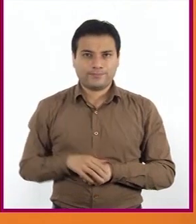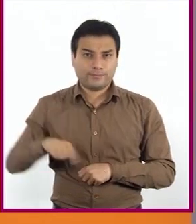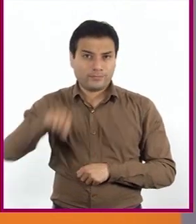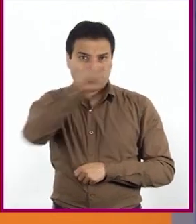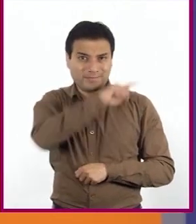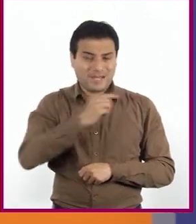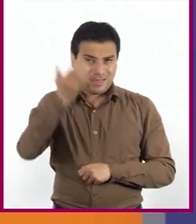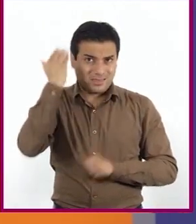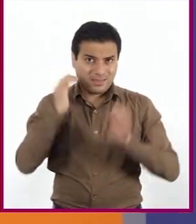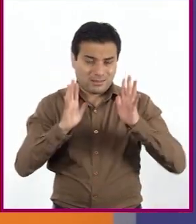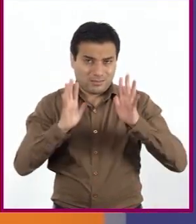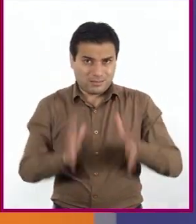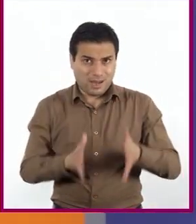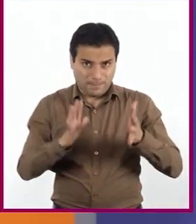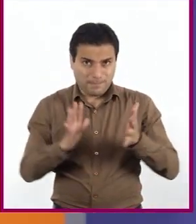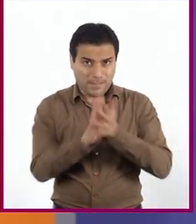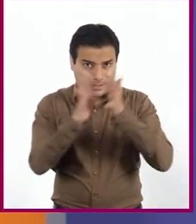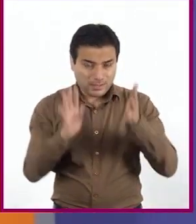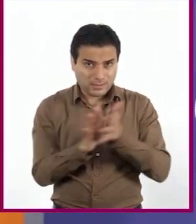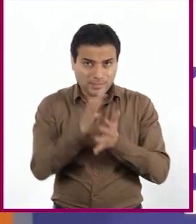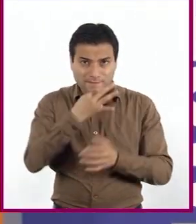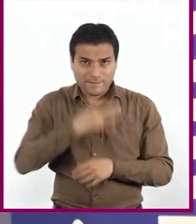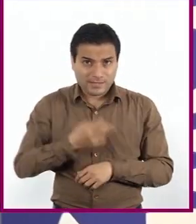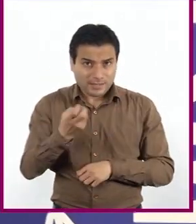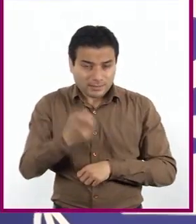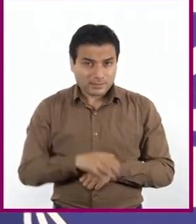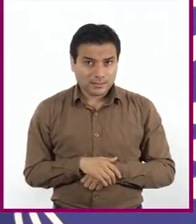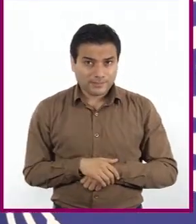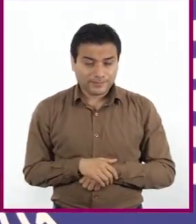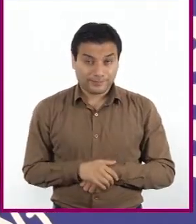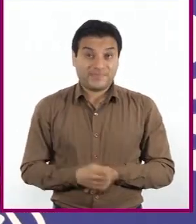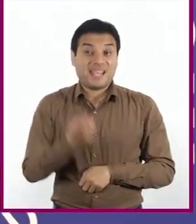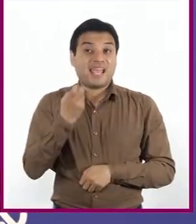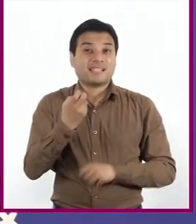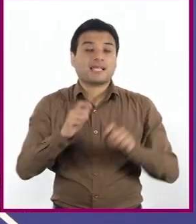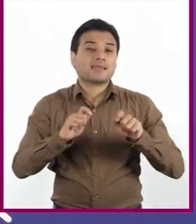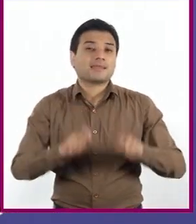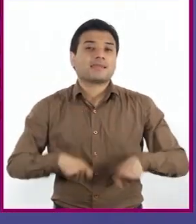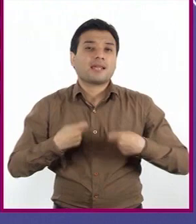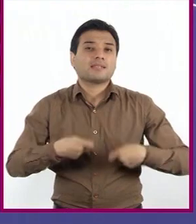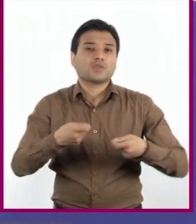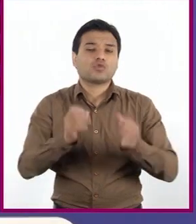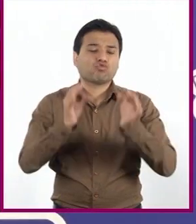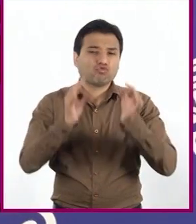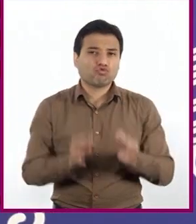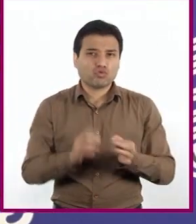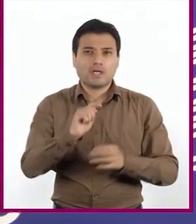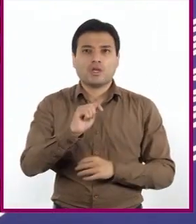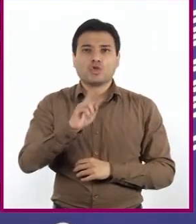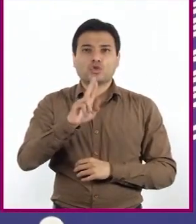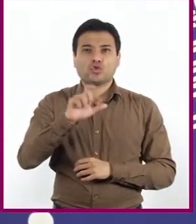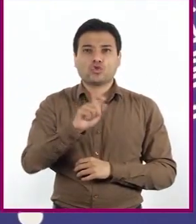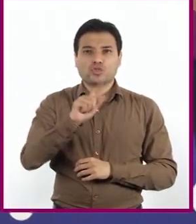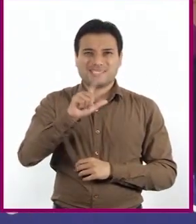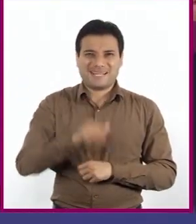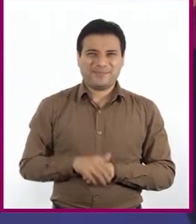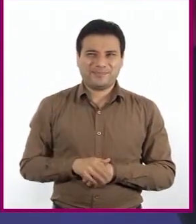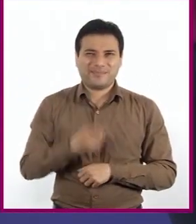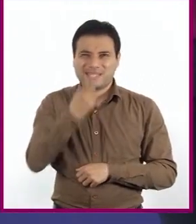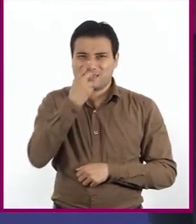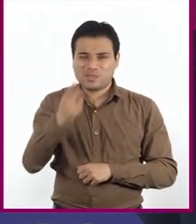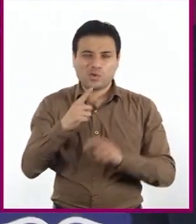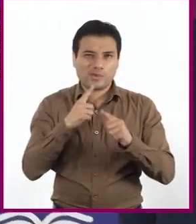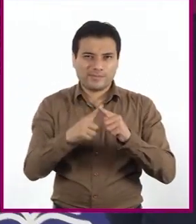participado en alguna celebración de este tipo? Esta tradición de Santiago de Tuxtla, que ha sido descrita por el